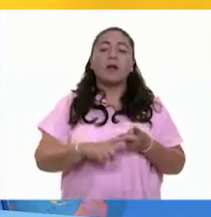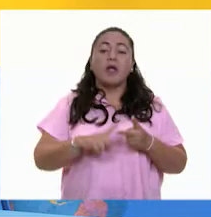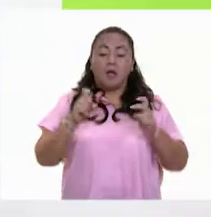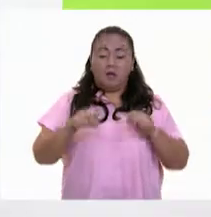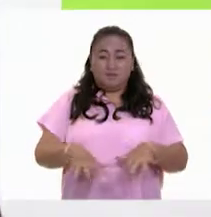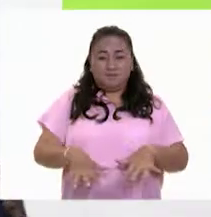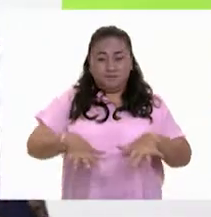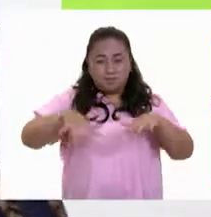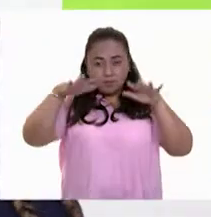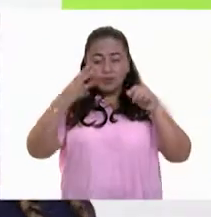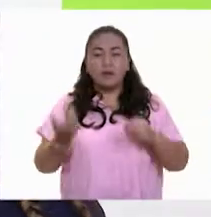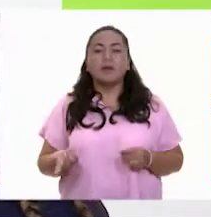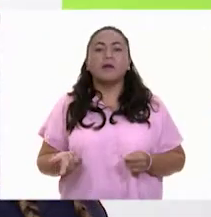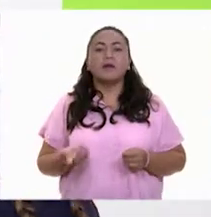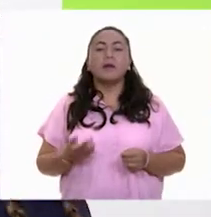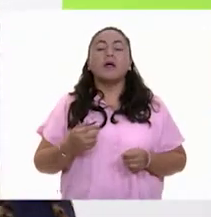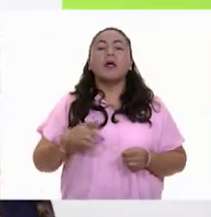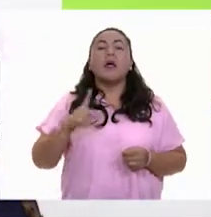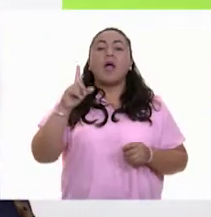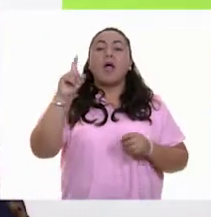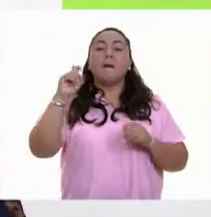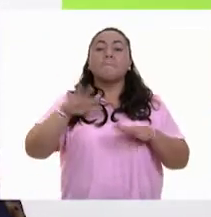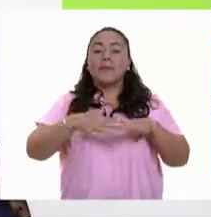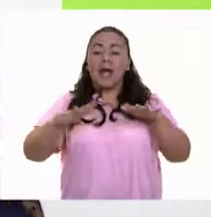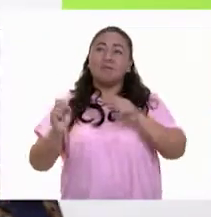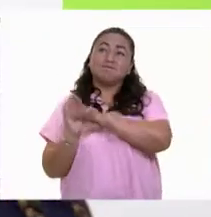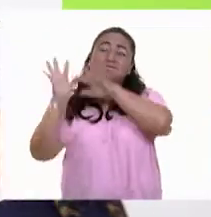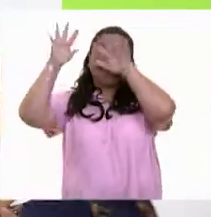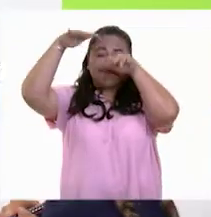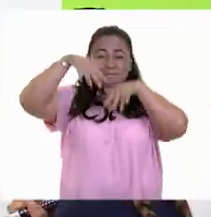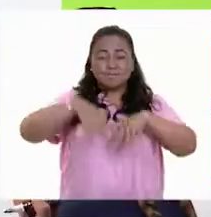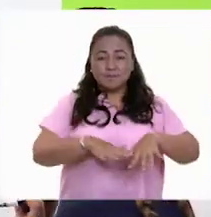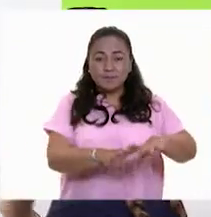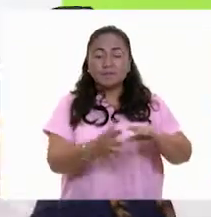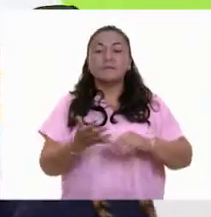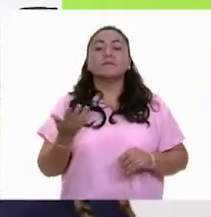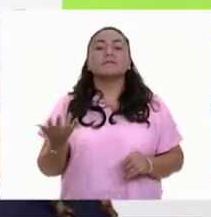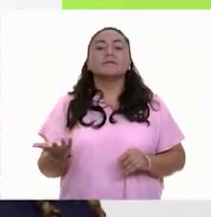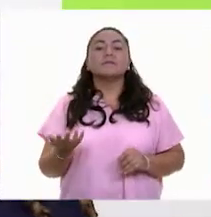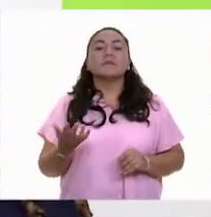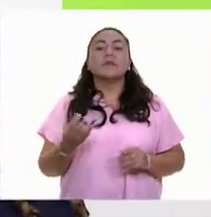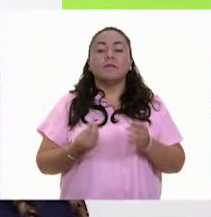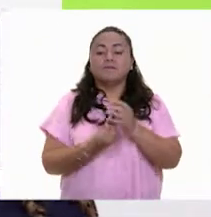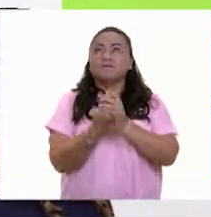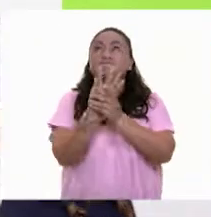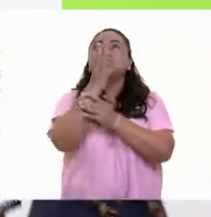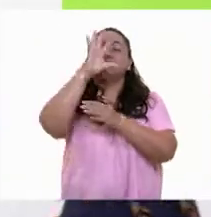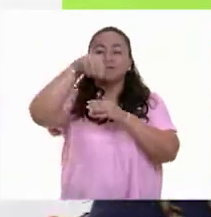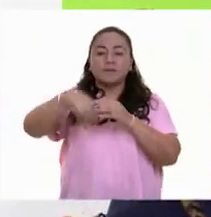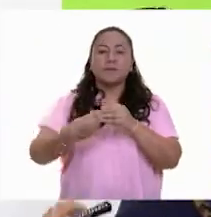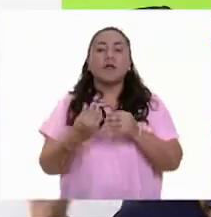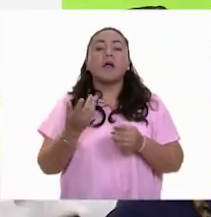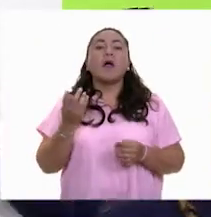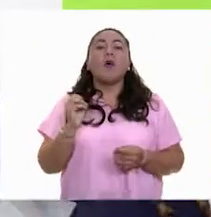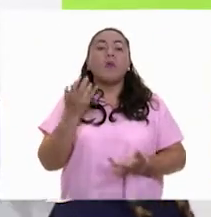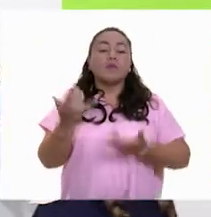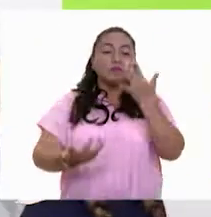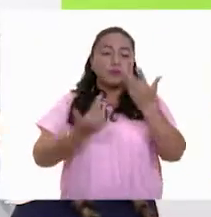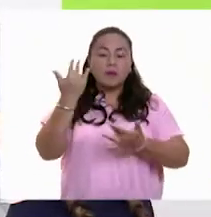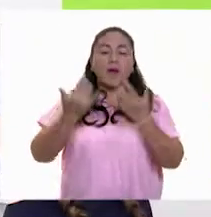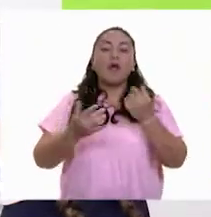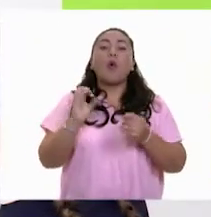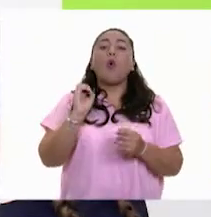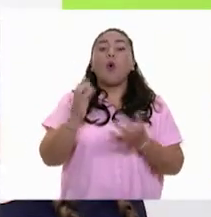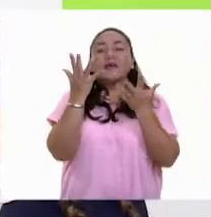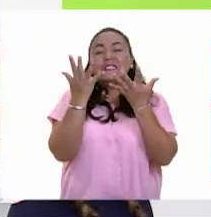inundaciones, ¿sí? Maremotos, erupciones volcánicas, incendios y también